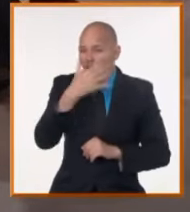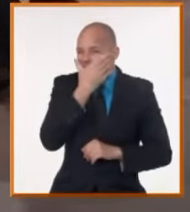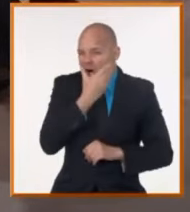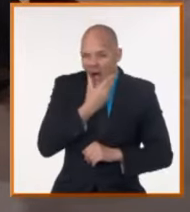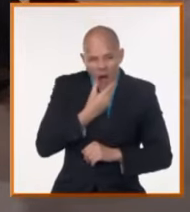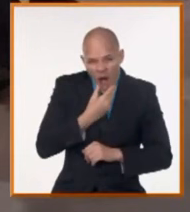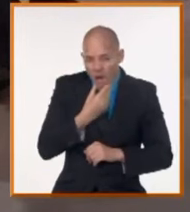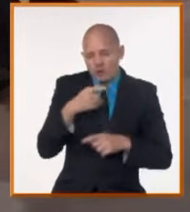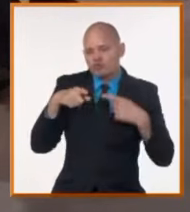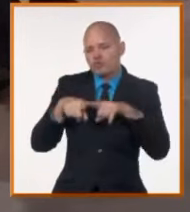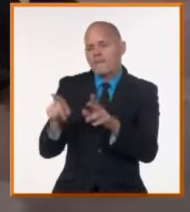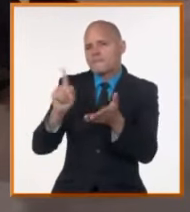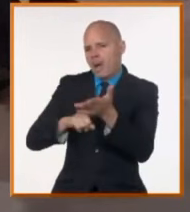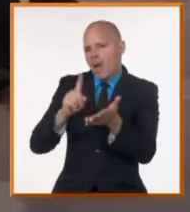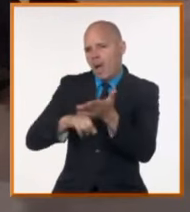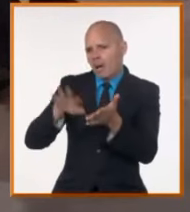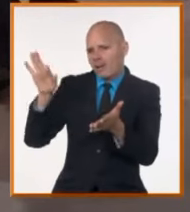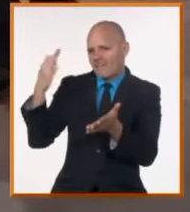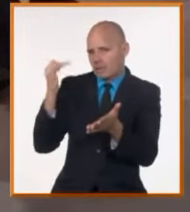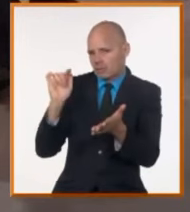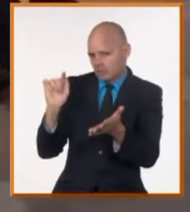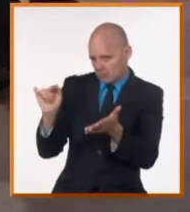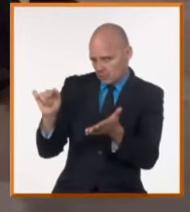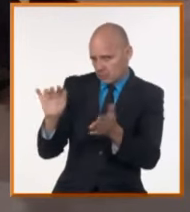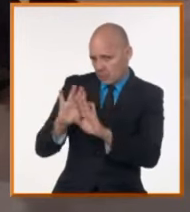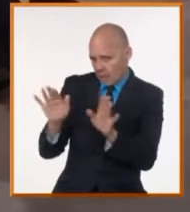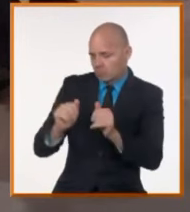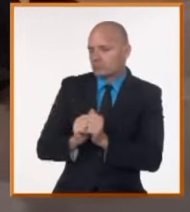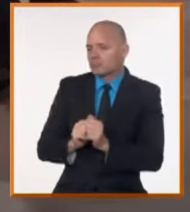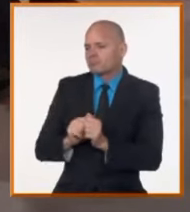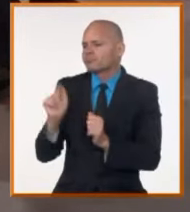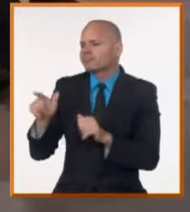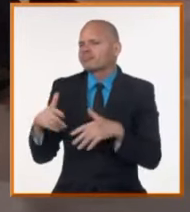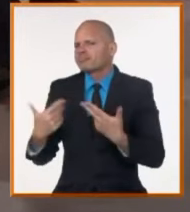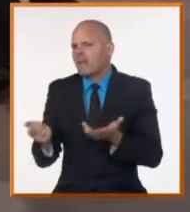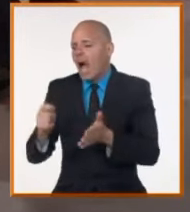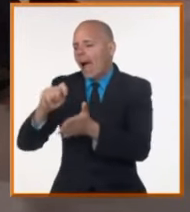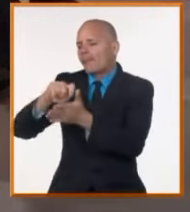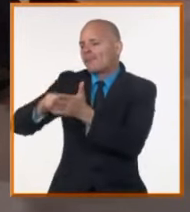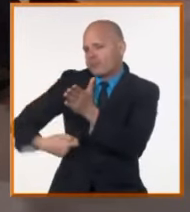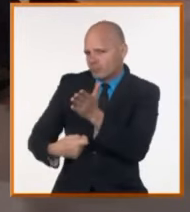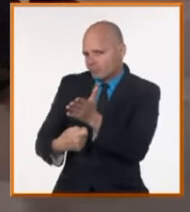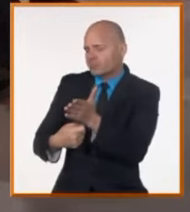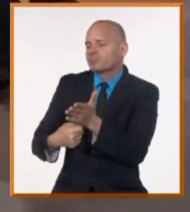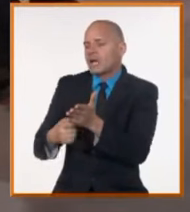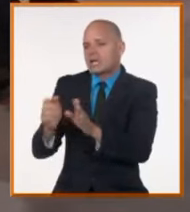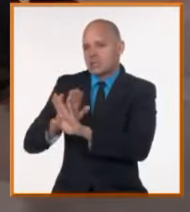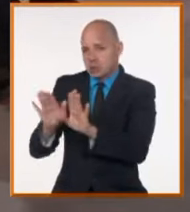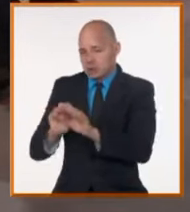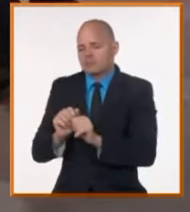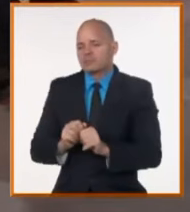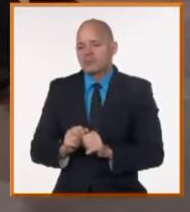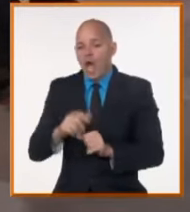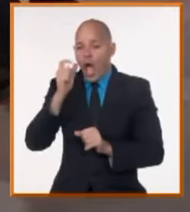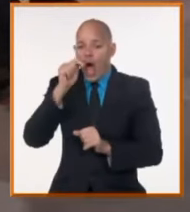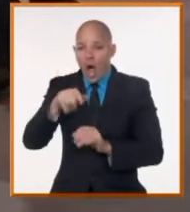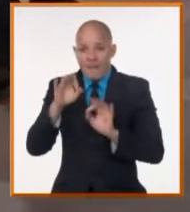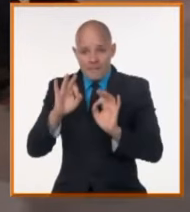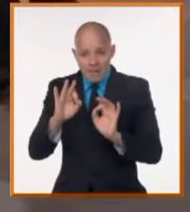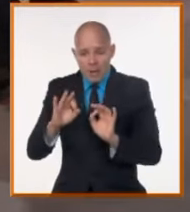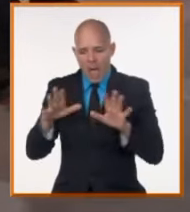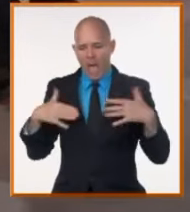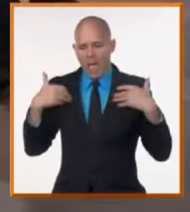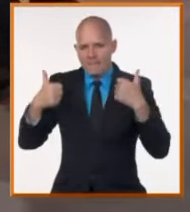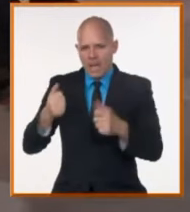1783, que legitimó la independencia norteamericana. Fue embajador en Ámsterdam, fue embajador